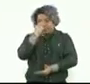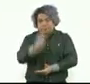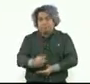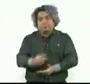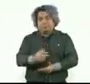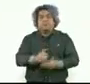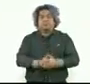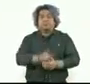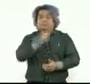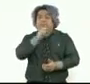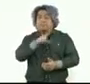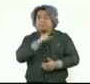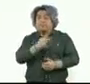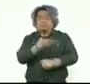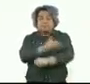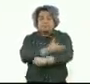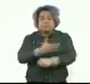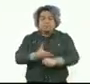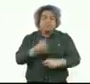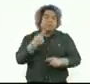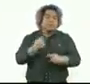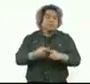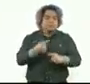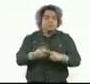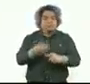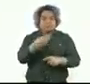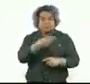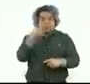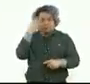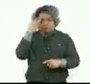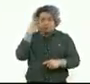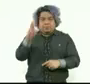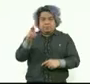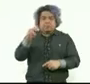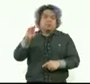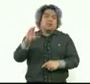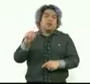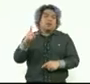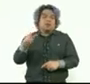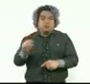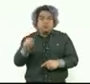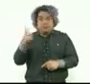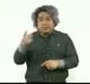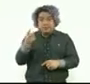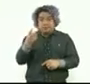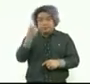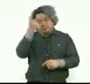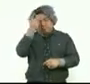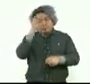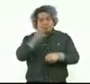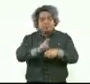También agradecemos, se encuentra con nosotros el maestro Eduardo Clark Dobarganés, director general